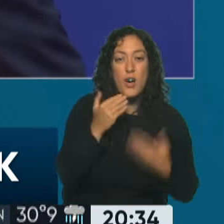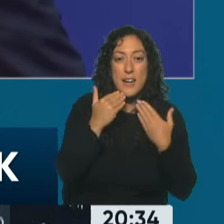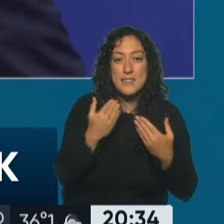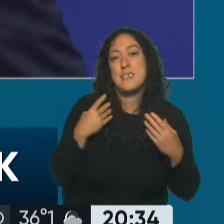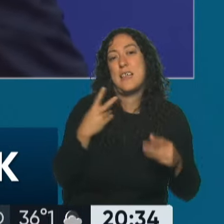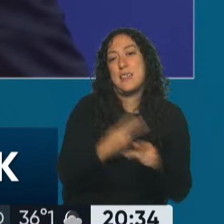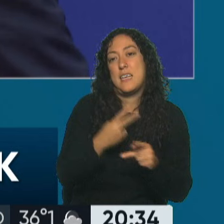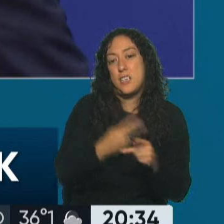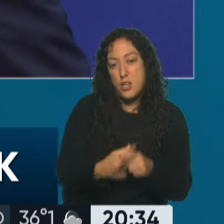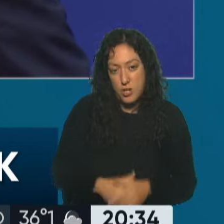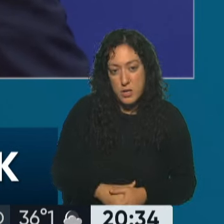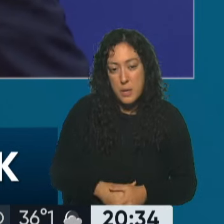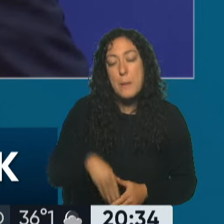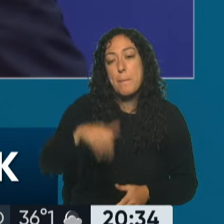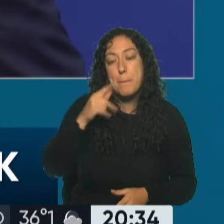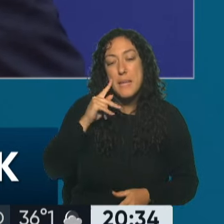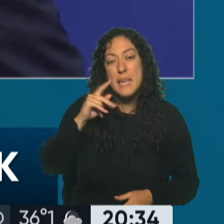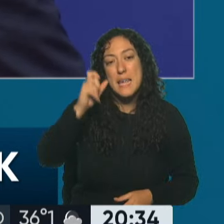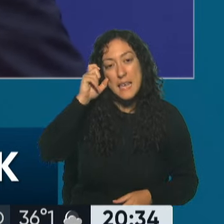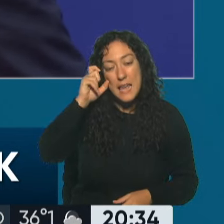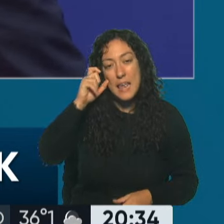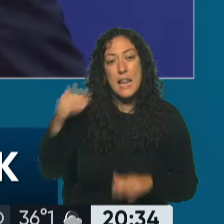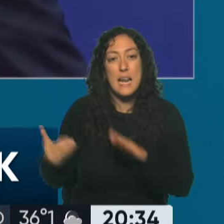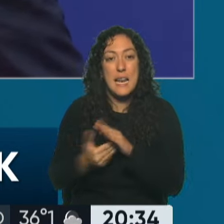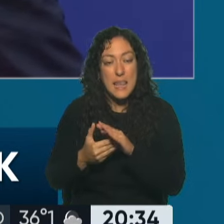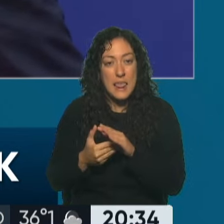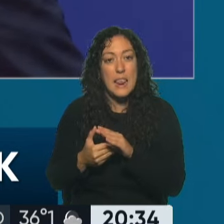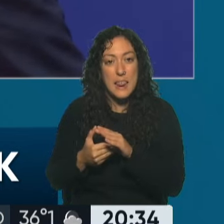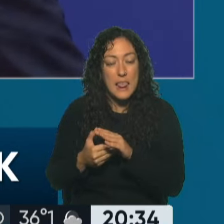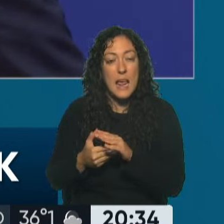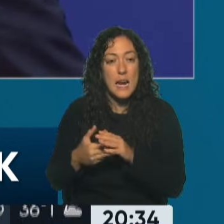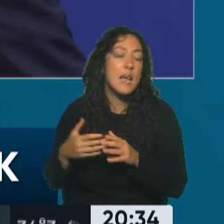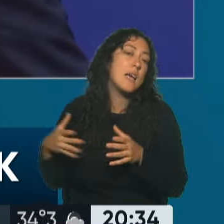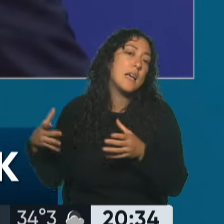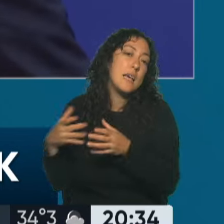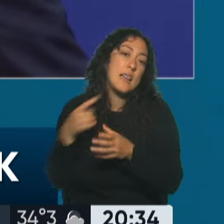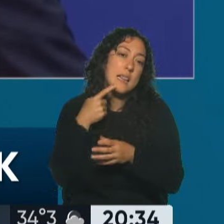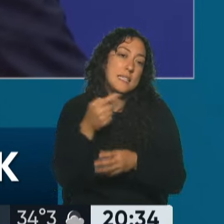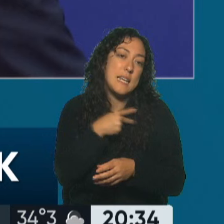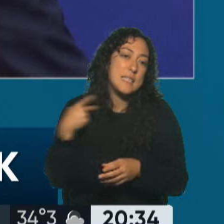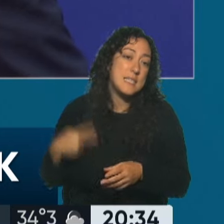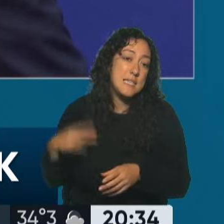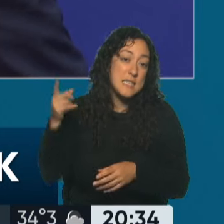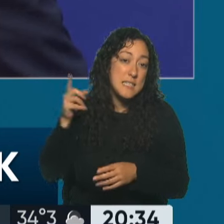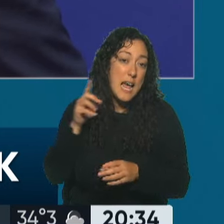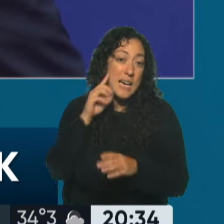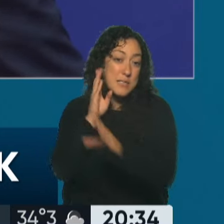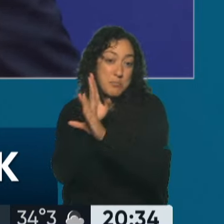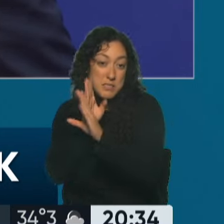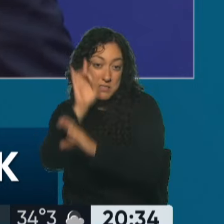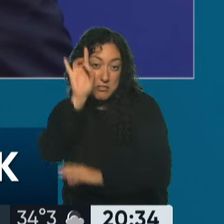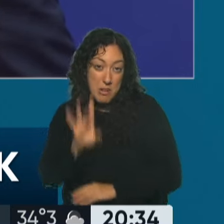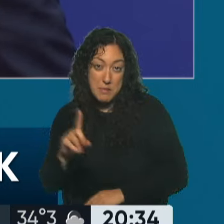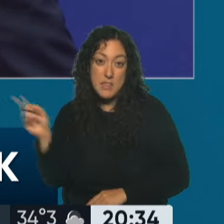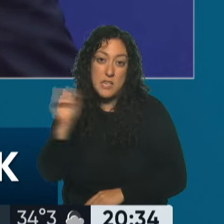hecho, Mike Johnson, el líder republicano en la Cámara de Representantes, sostuvo que China no solo los espía, sino que